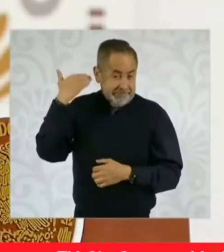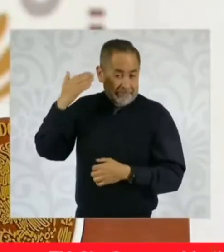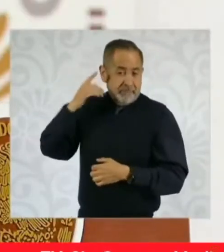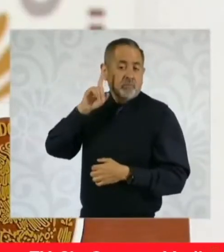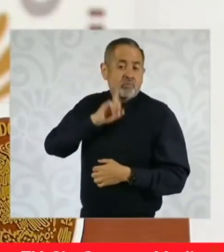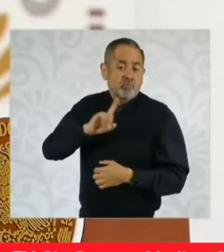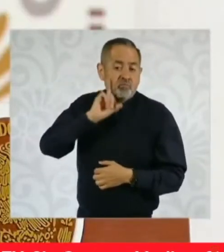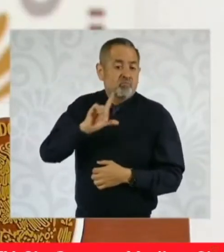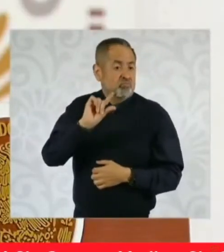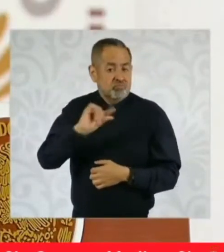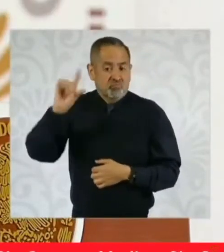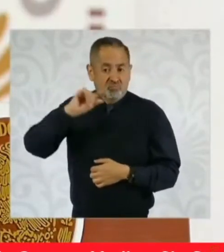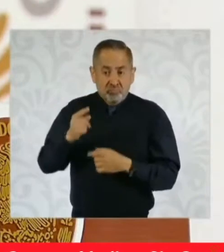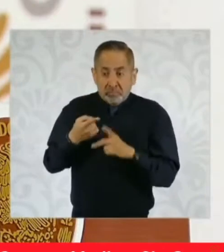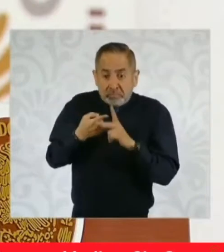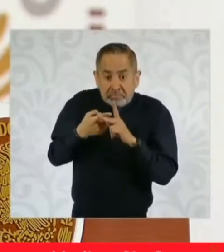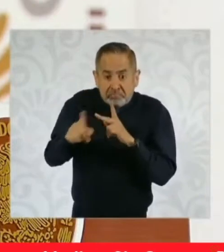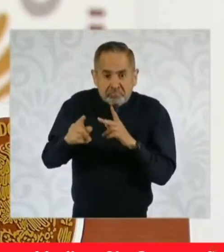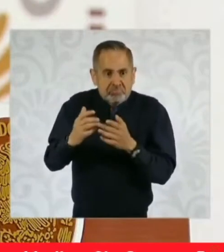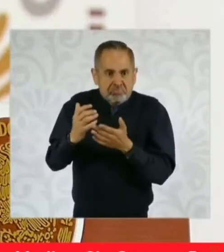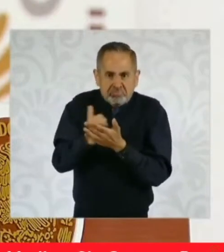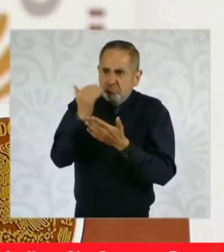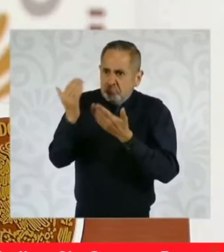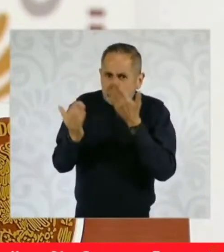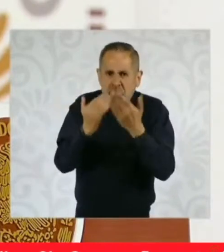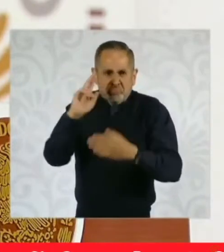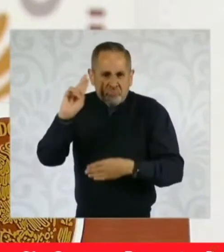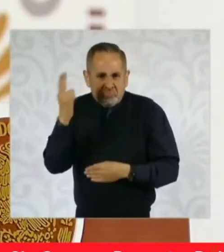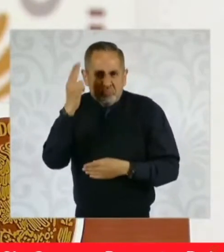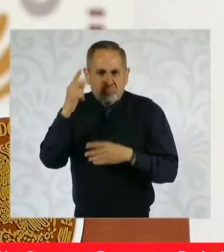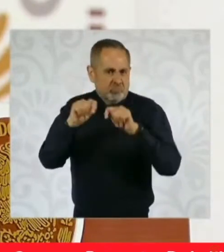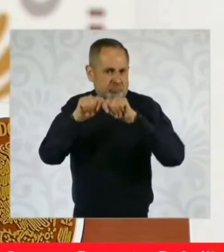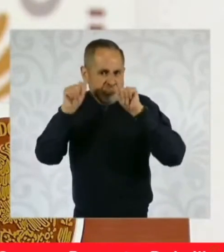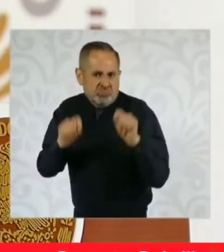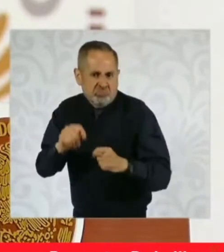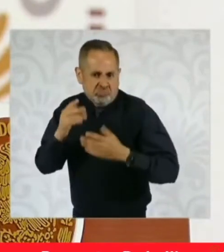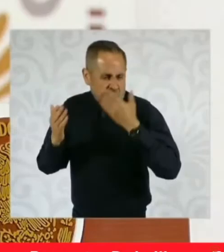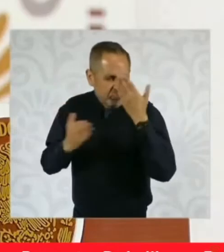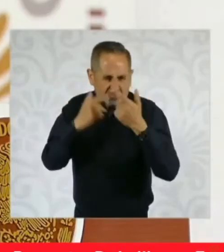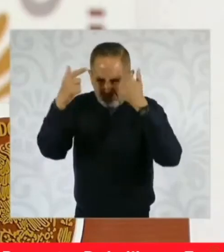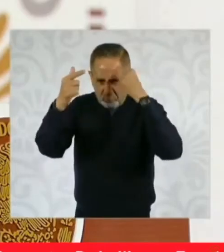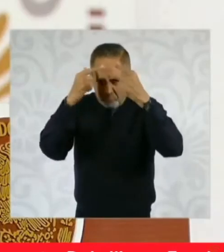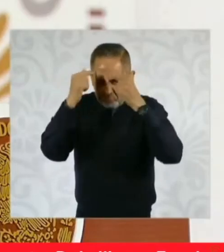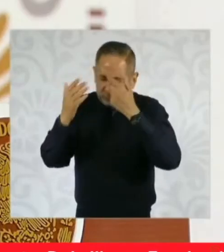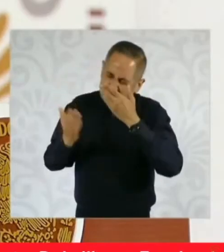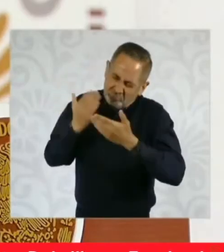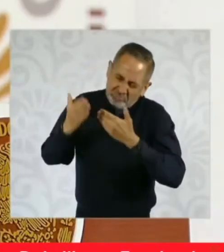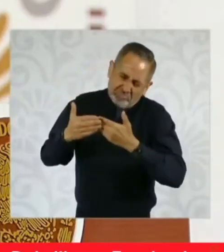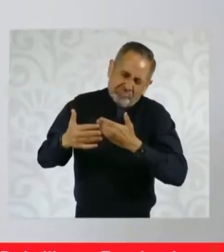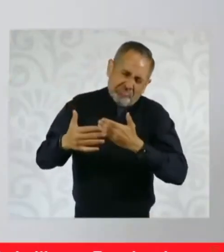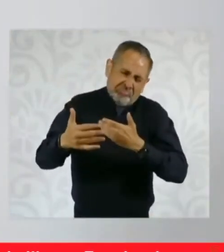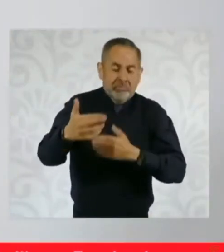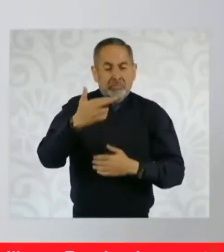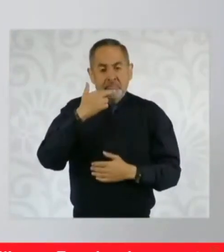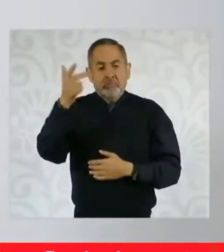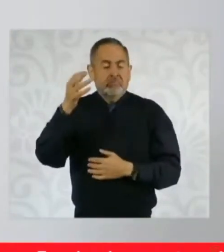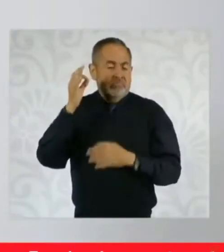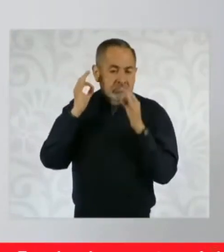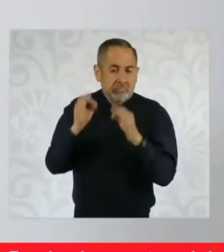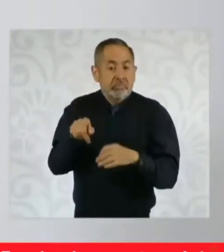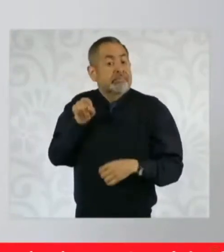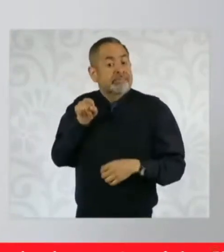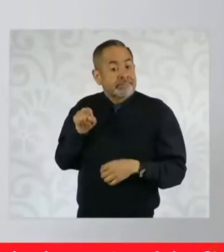profesionistas fueron accediendo a esta vida profesional a través de una profesión, el que fue el ser